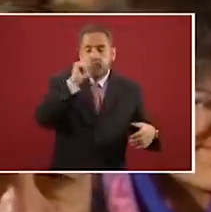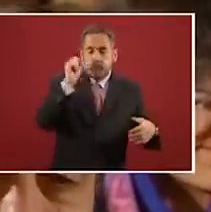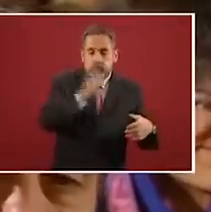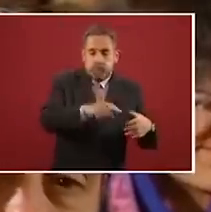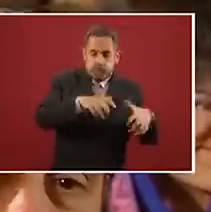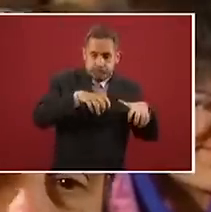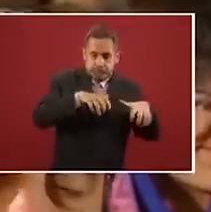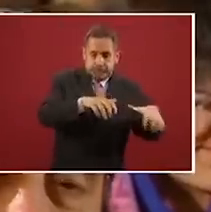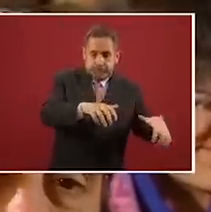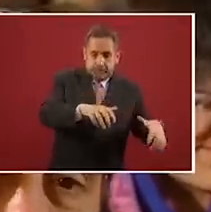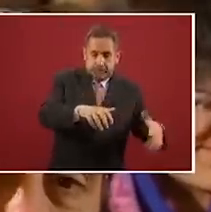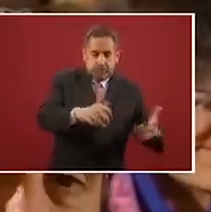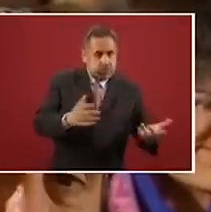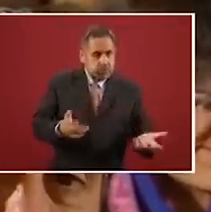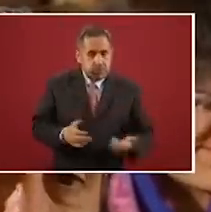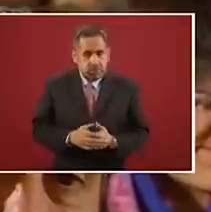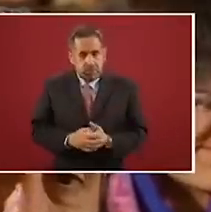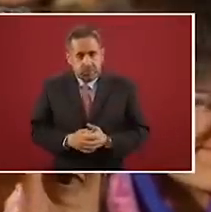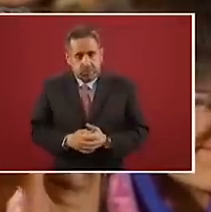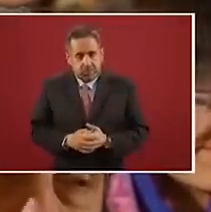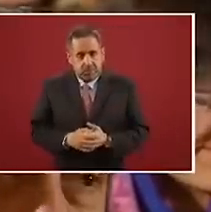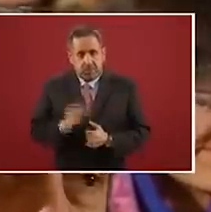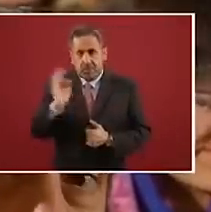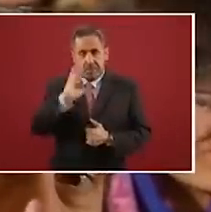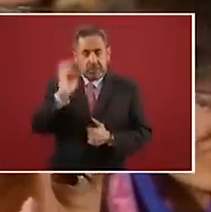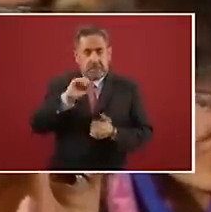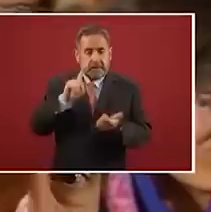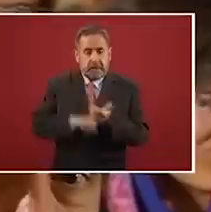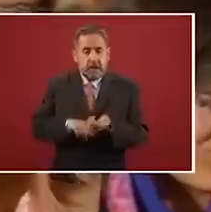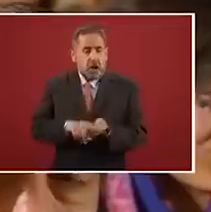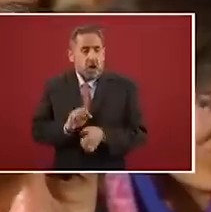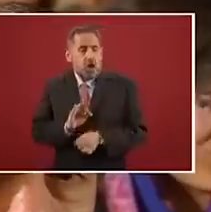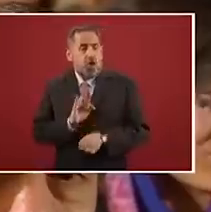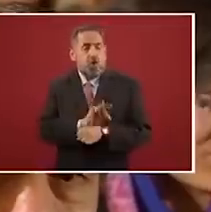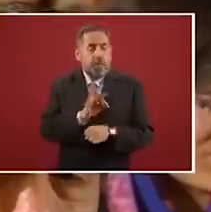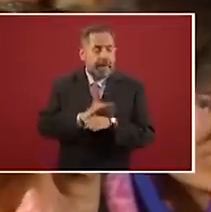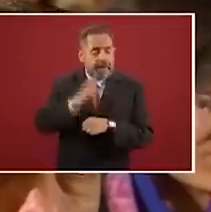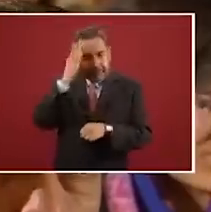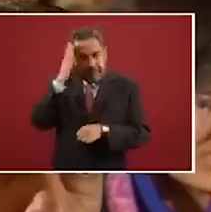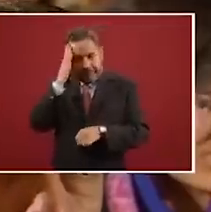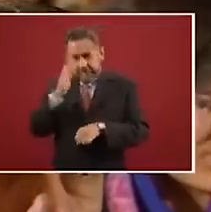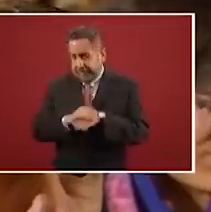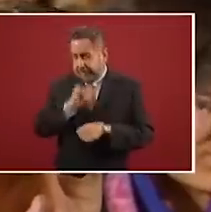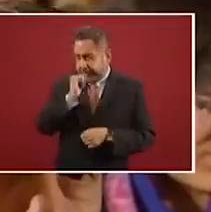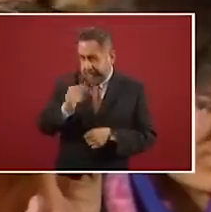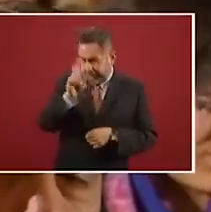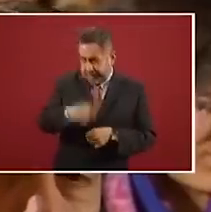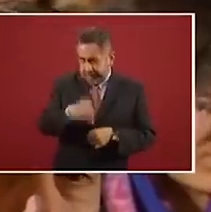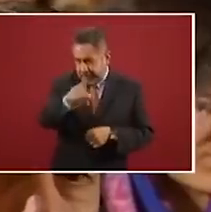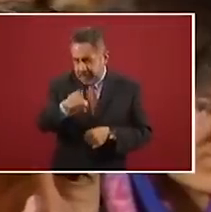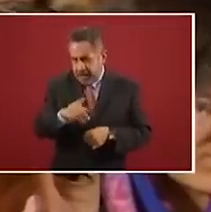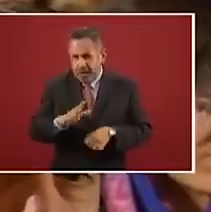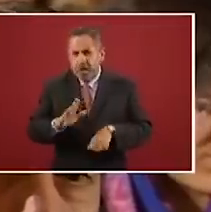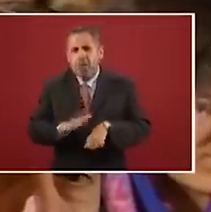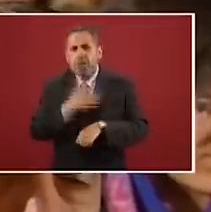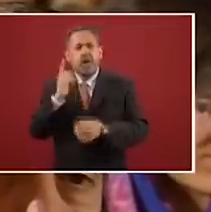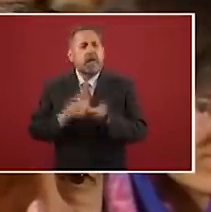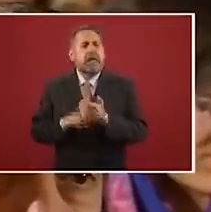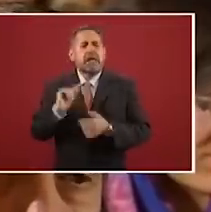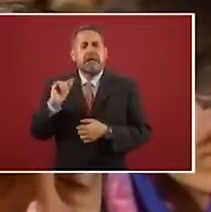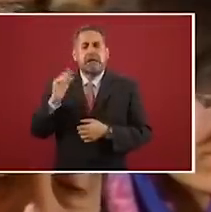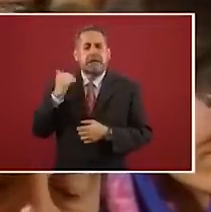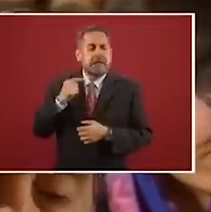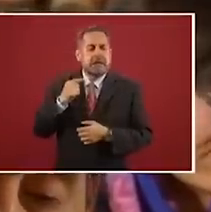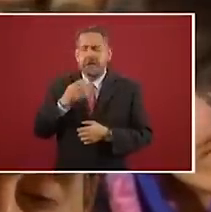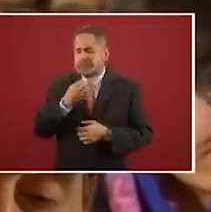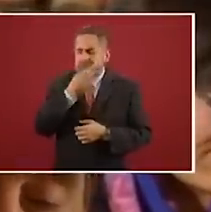empresa? Si es cierto que este gobierno no protege a dirigentes, ¿por qué en cuestión de días le dan